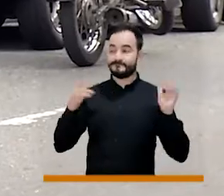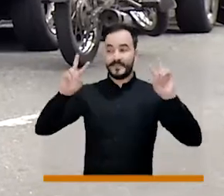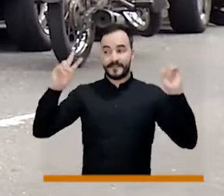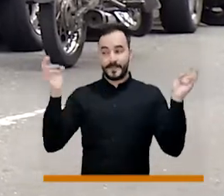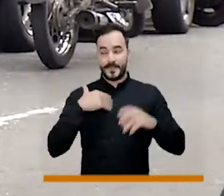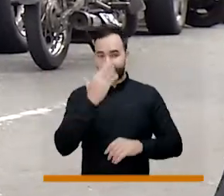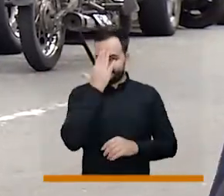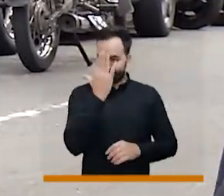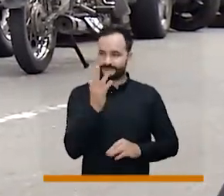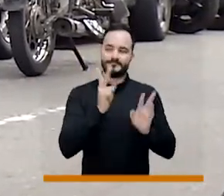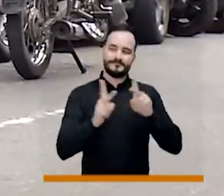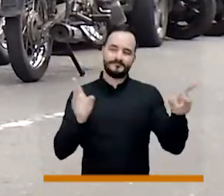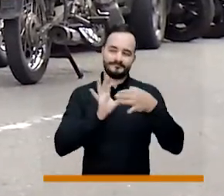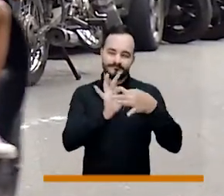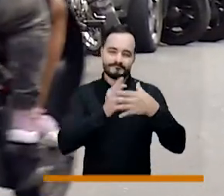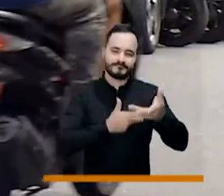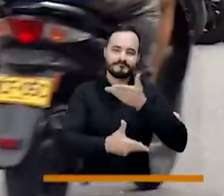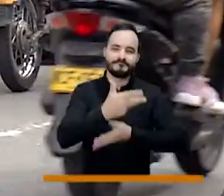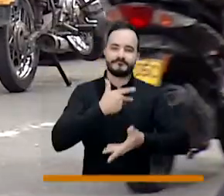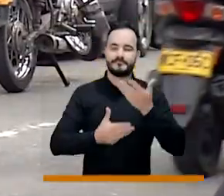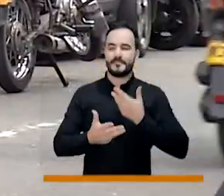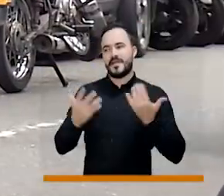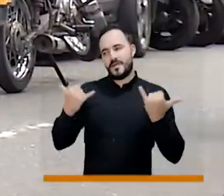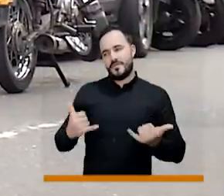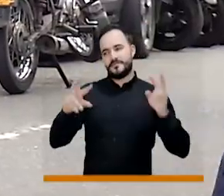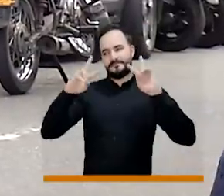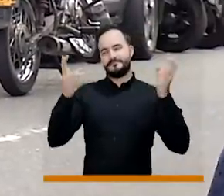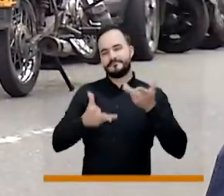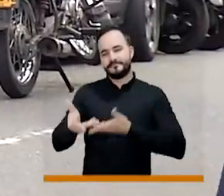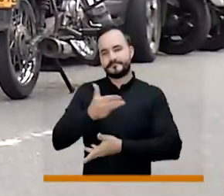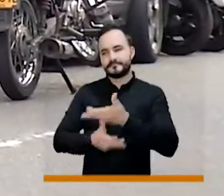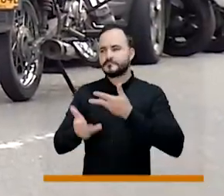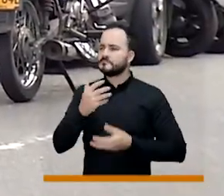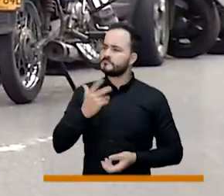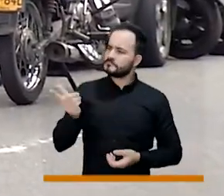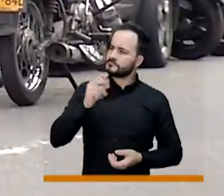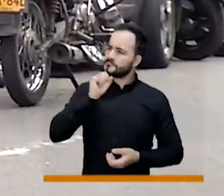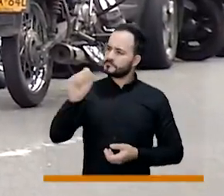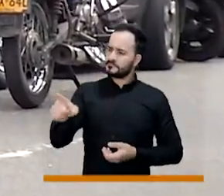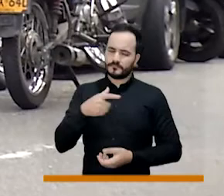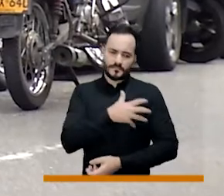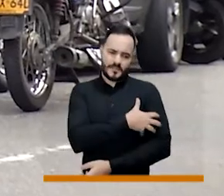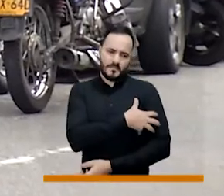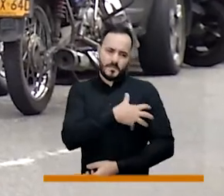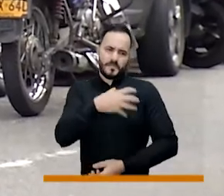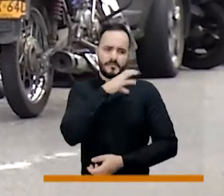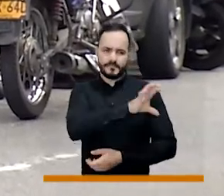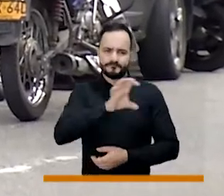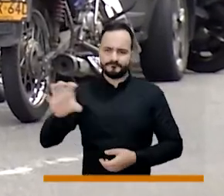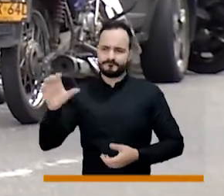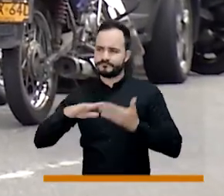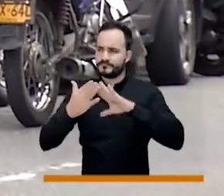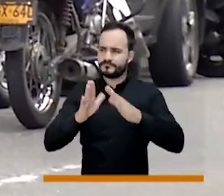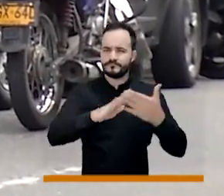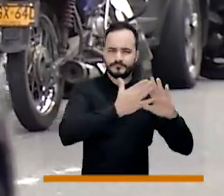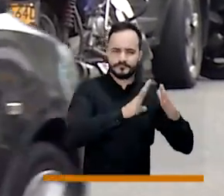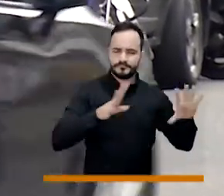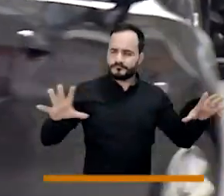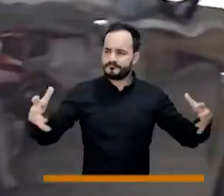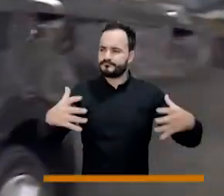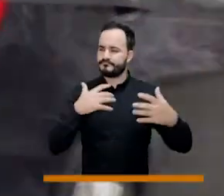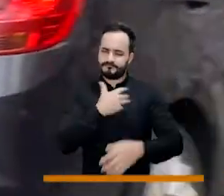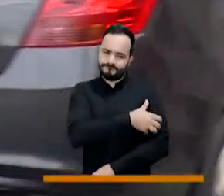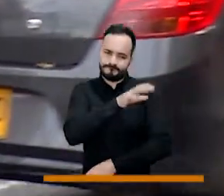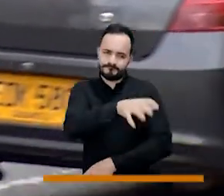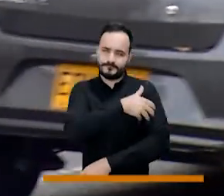De Frente con la Gente estamos hoy, y hablemos acerca también de ese empoderamiento que tienen las